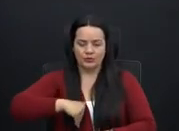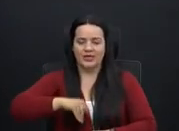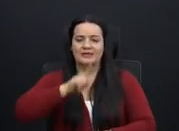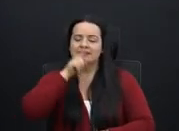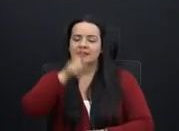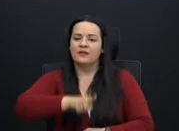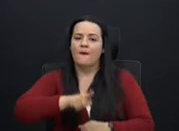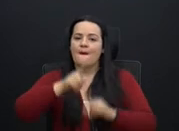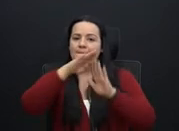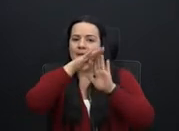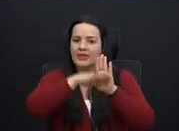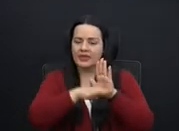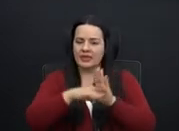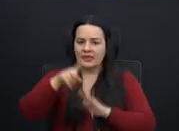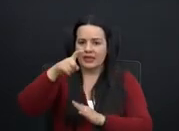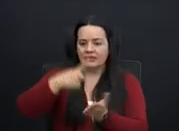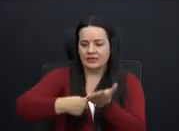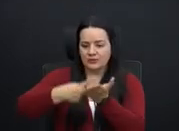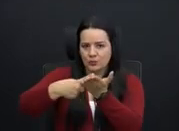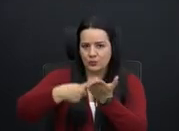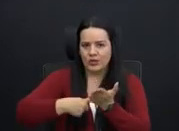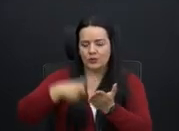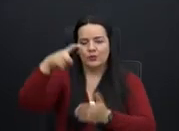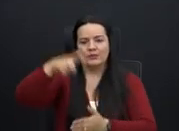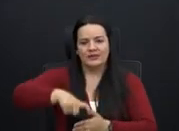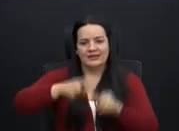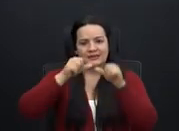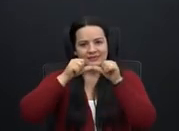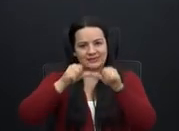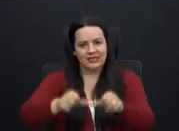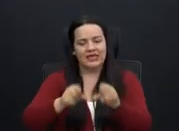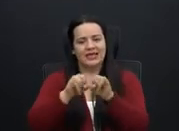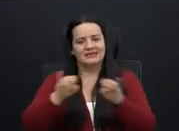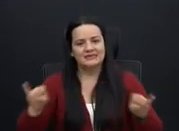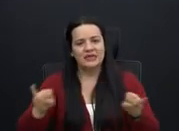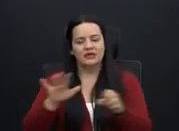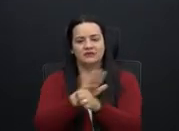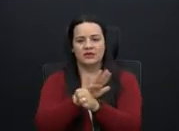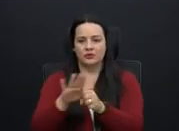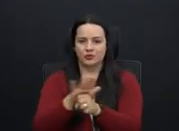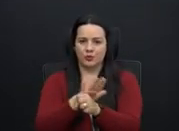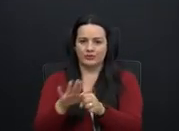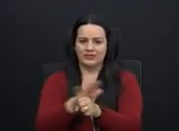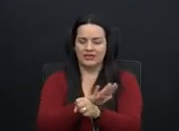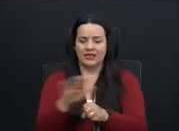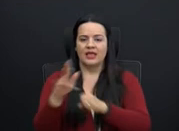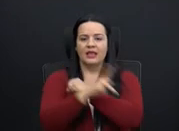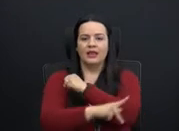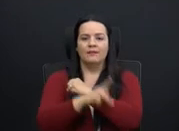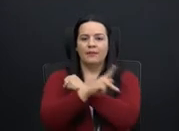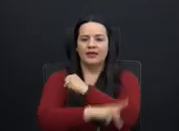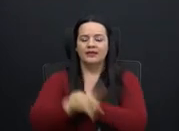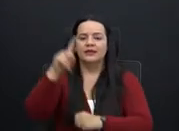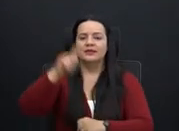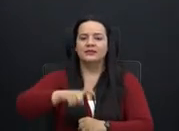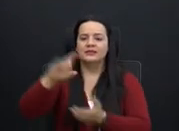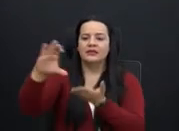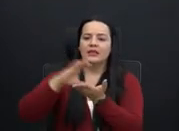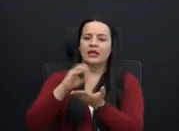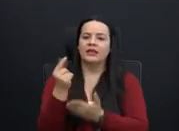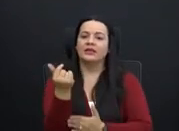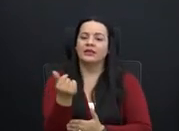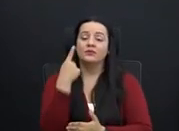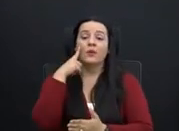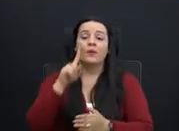estamos discutiendo es necesaria, sigue sin ser suficiente. El Estado necesita ingresos y